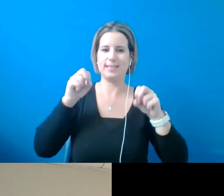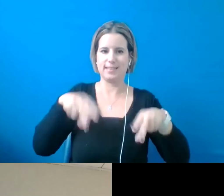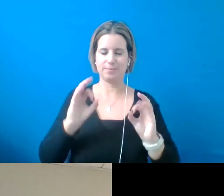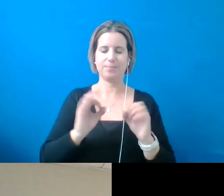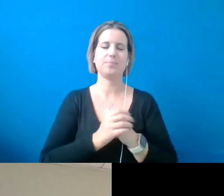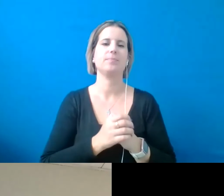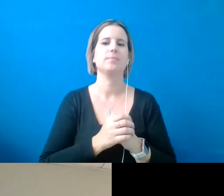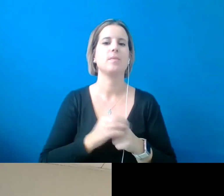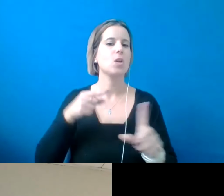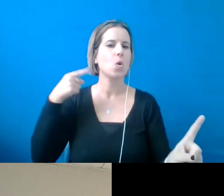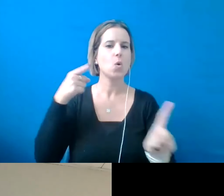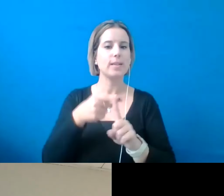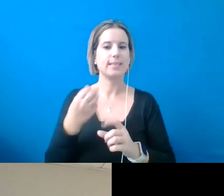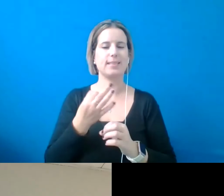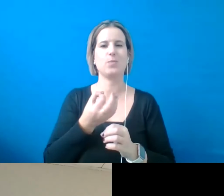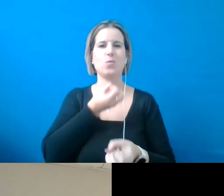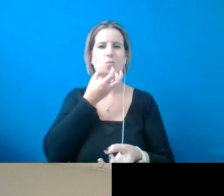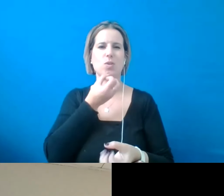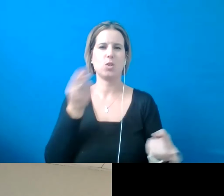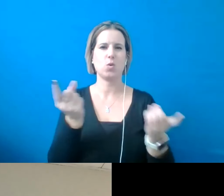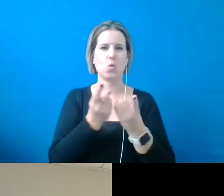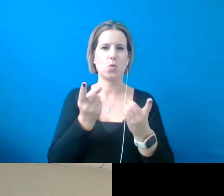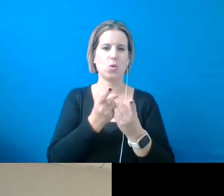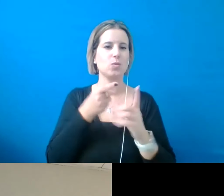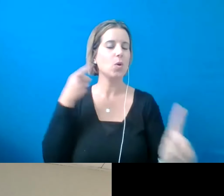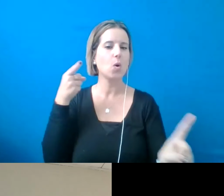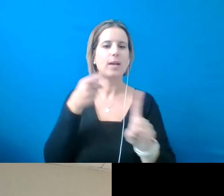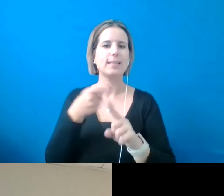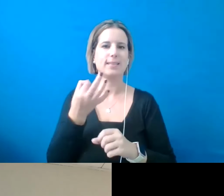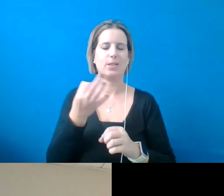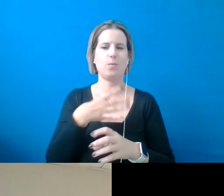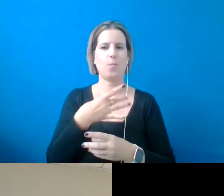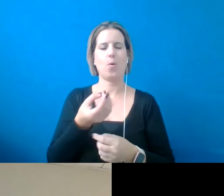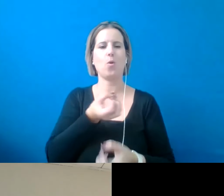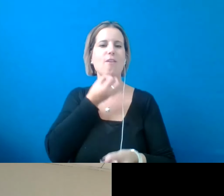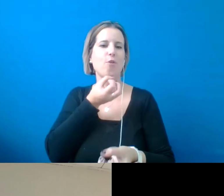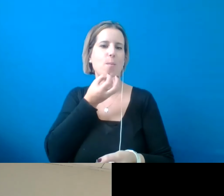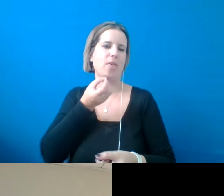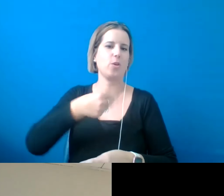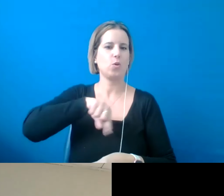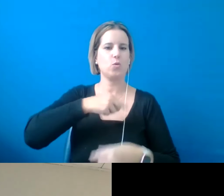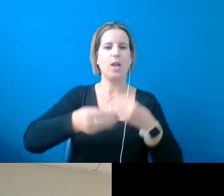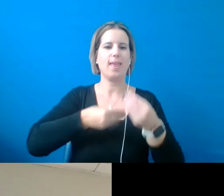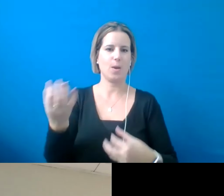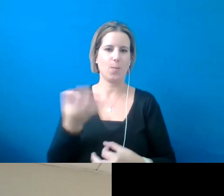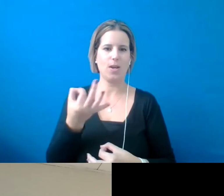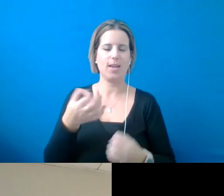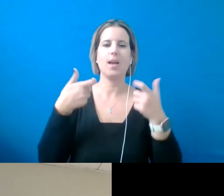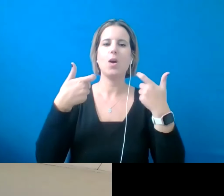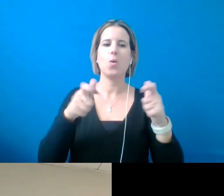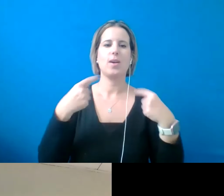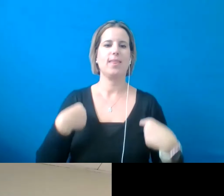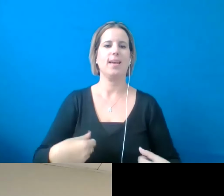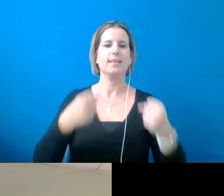la idea era que iba a ser una intervención breve y el objetivo es poder compartir un poco lo que nosotros hacemos en la Unidad de Salud Mental